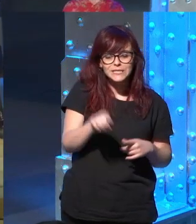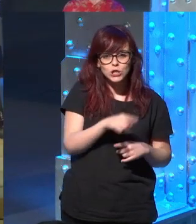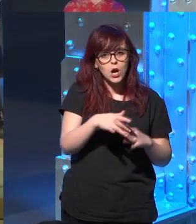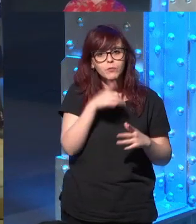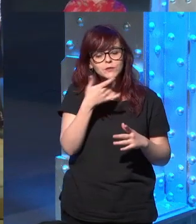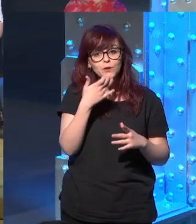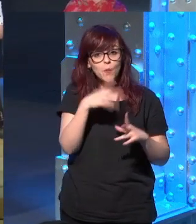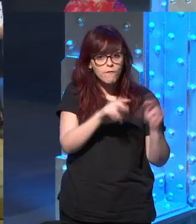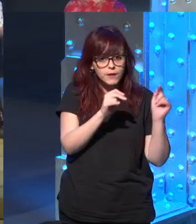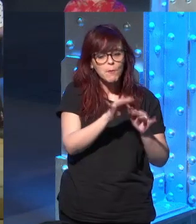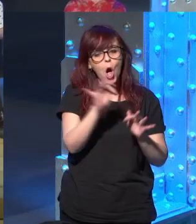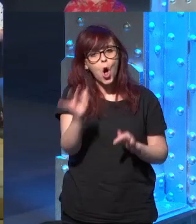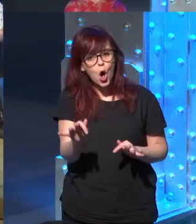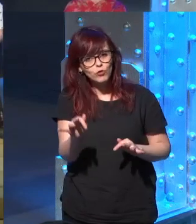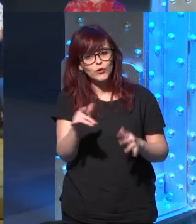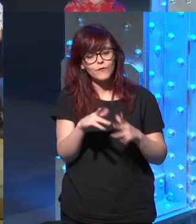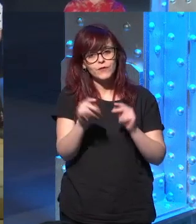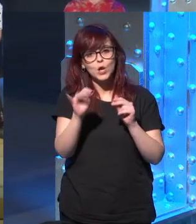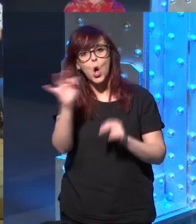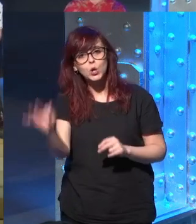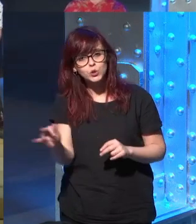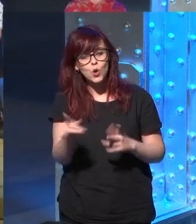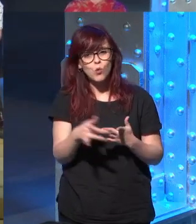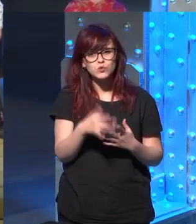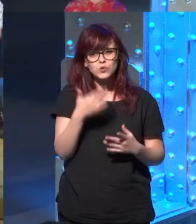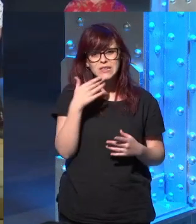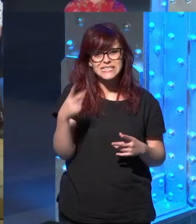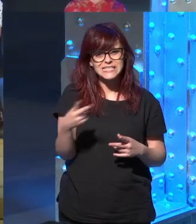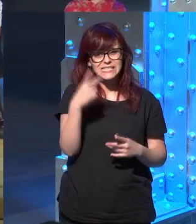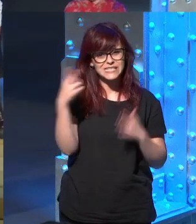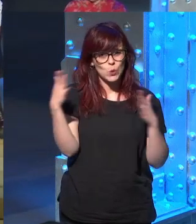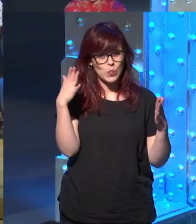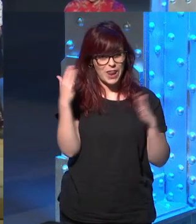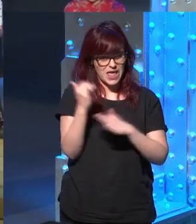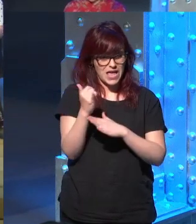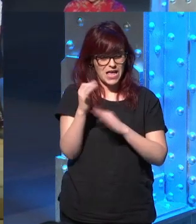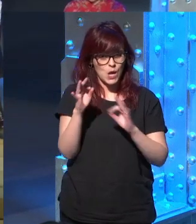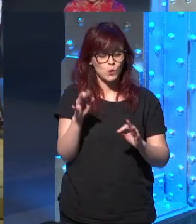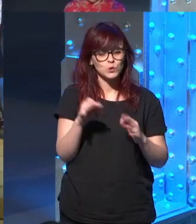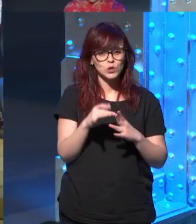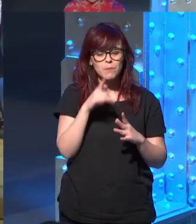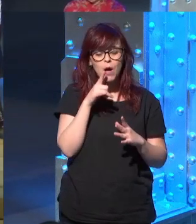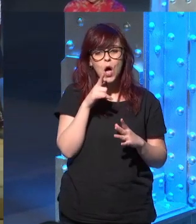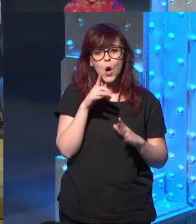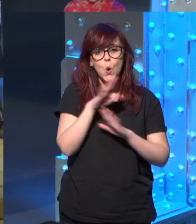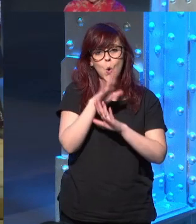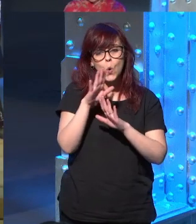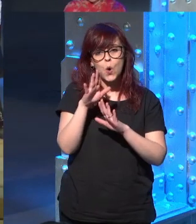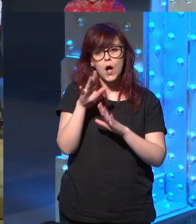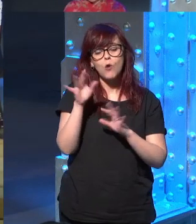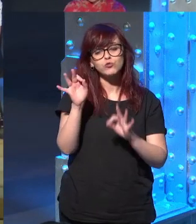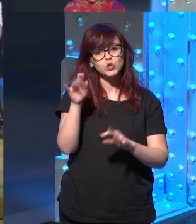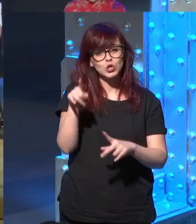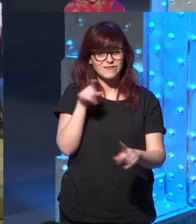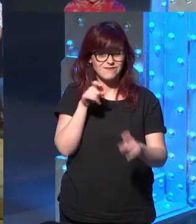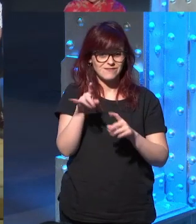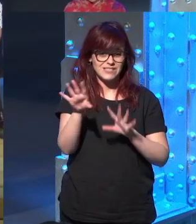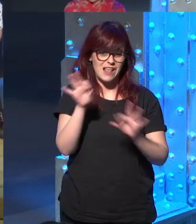a recomendar este. Y tuve la suerte cuando entré en secundaria, ya lo último antes de prepararme la